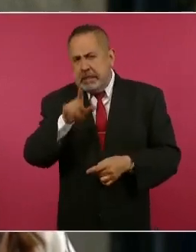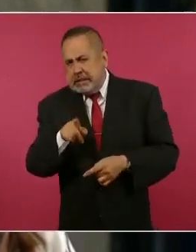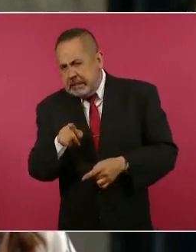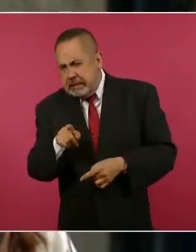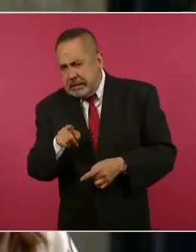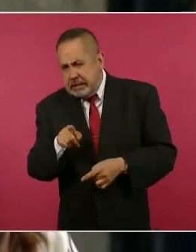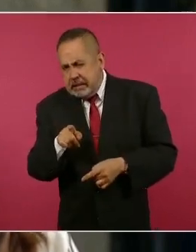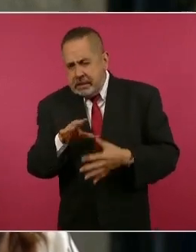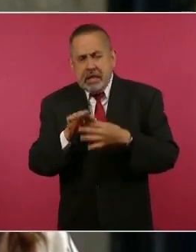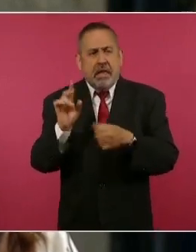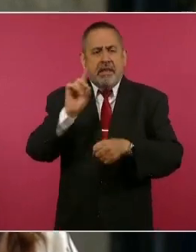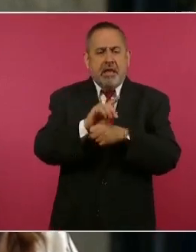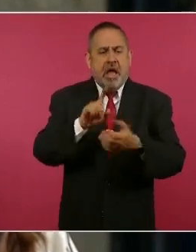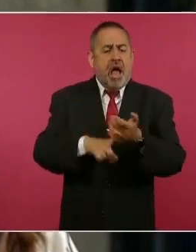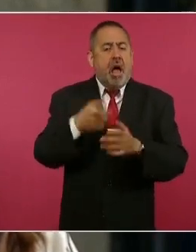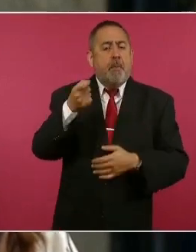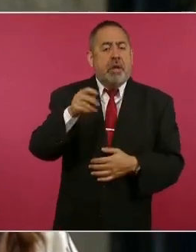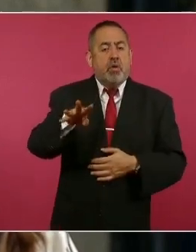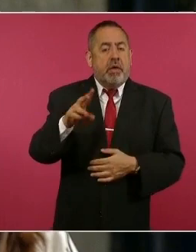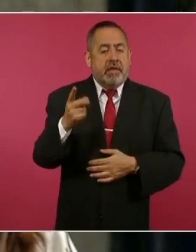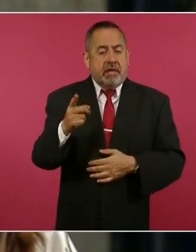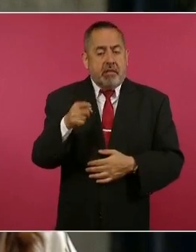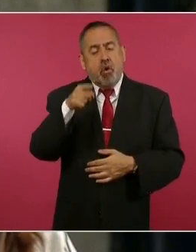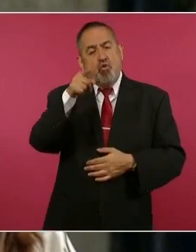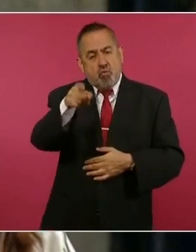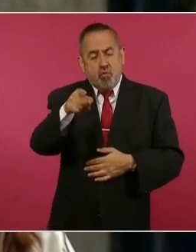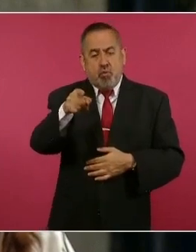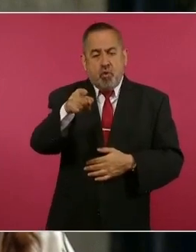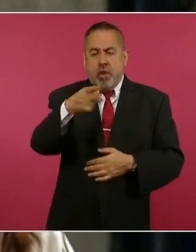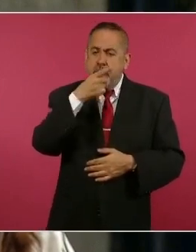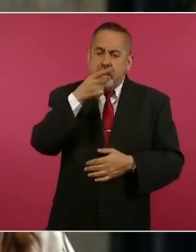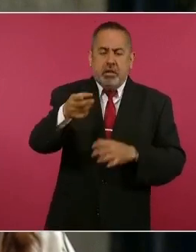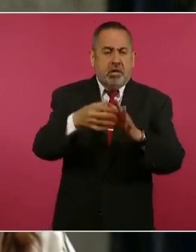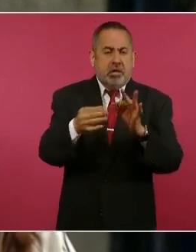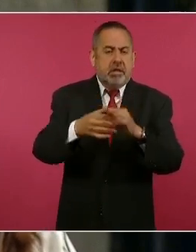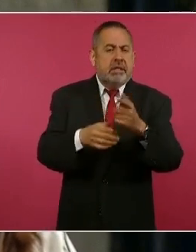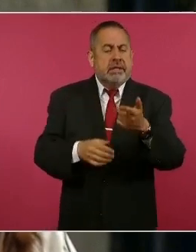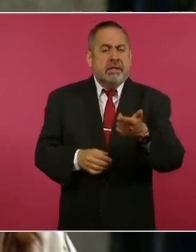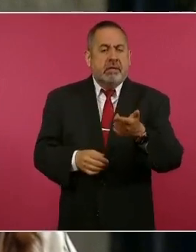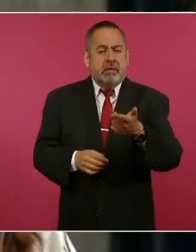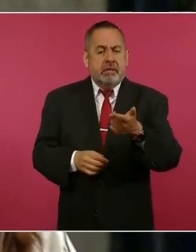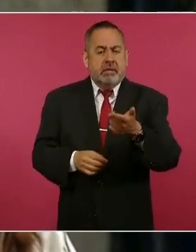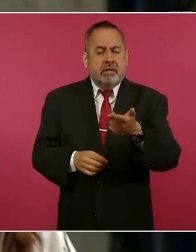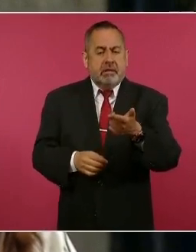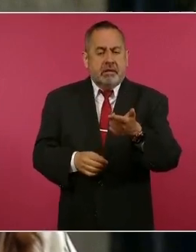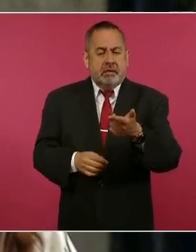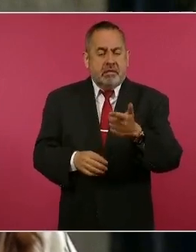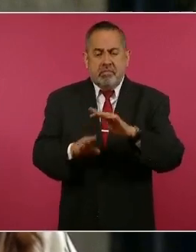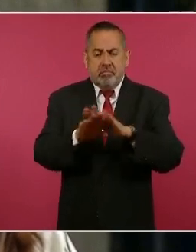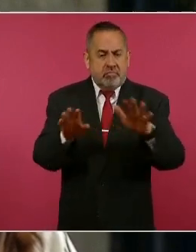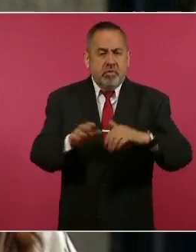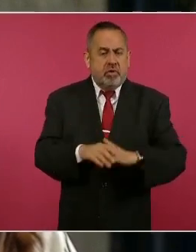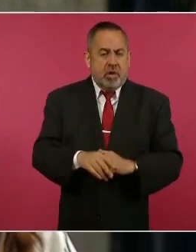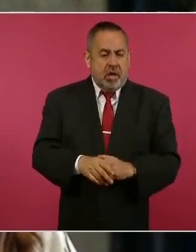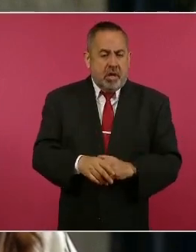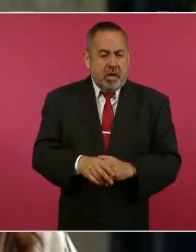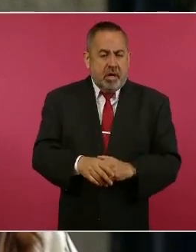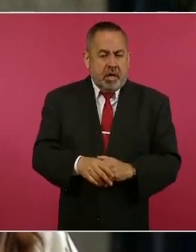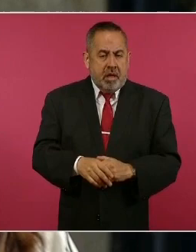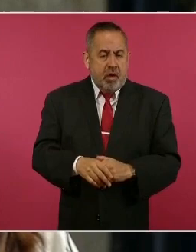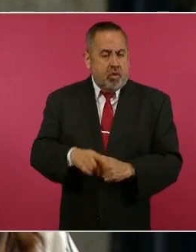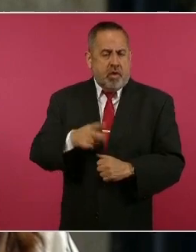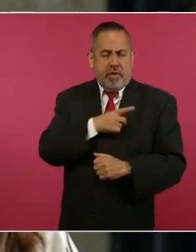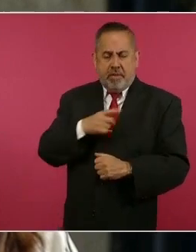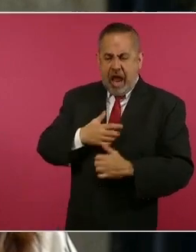aparentemente fue el 29 de diciembre, donde dijo que no hay que tenerle ni mucho amor ni